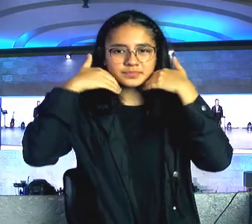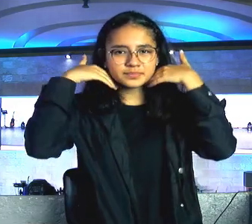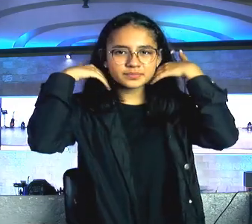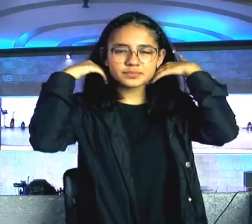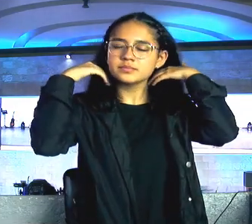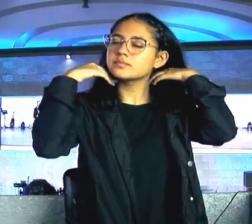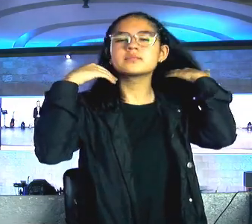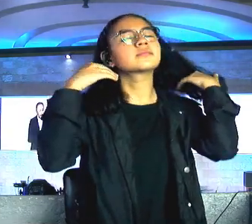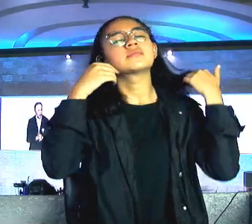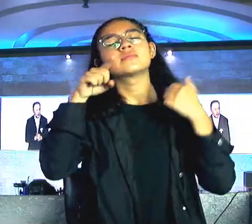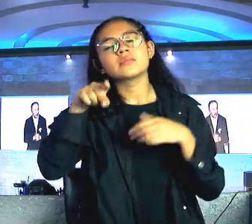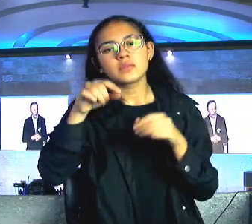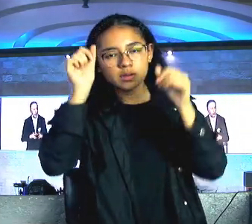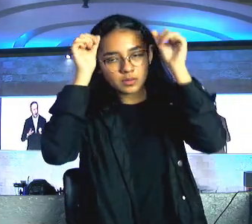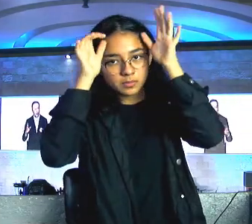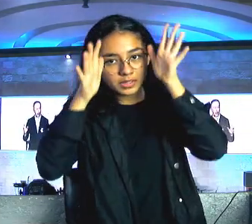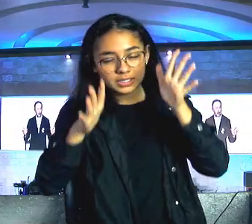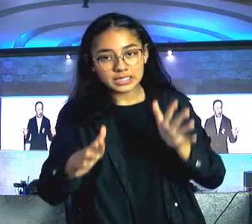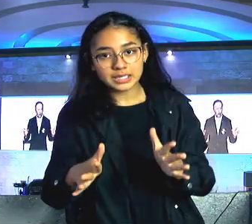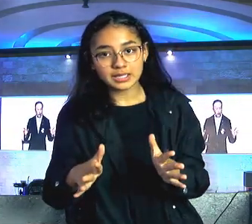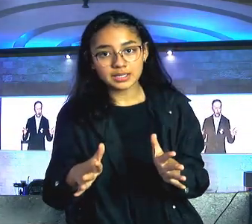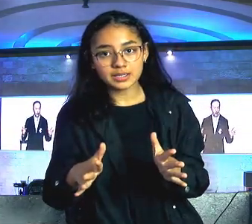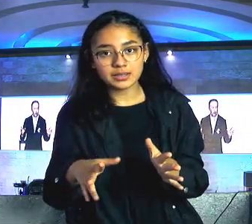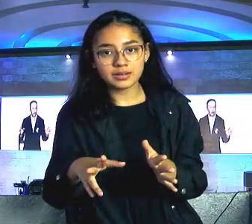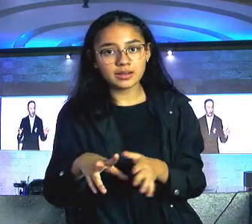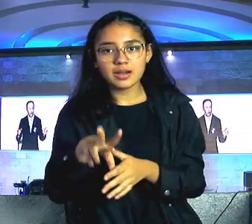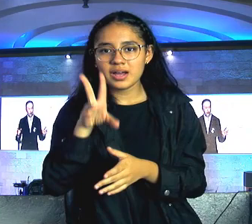Déjate bendecir y no busques pretextos.